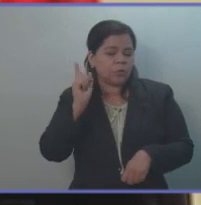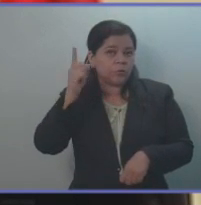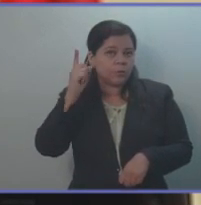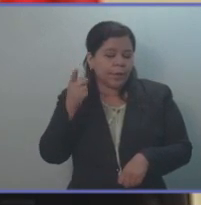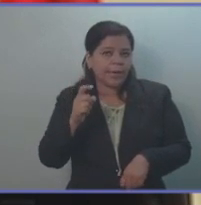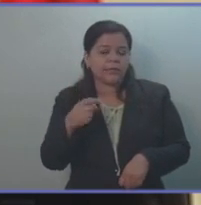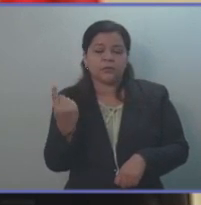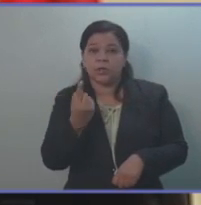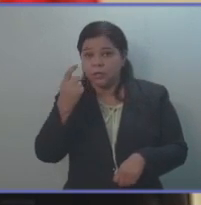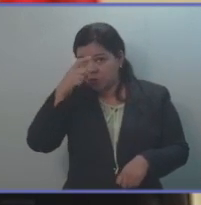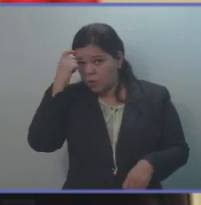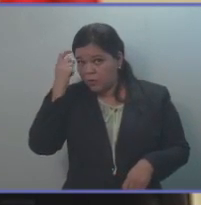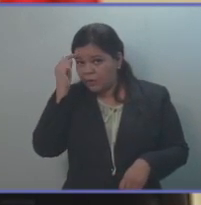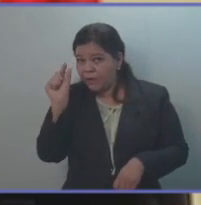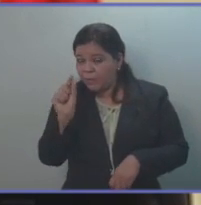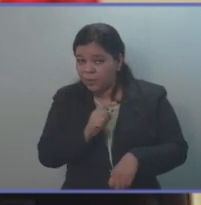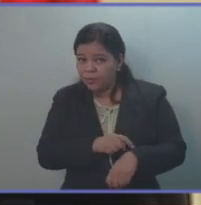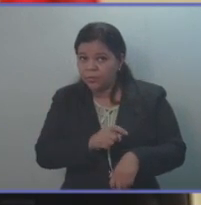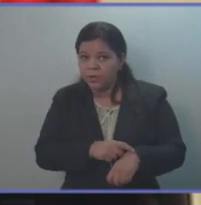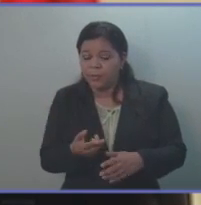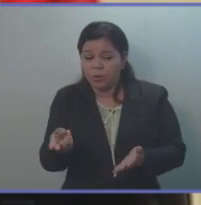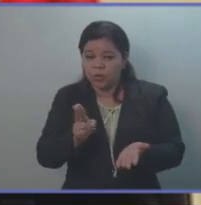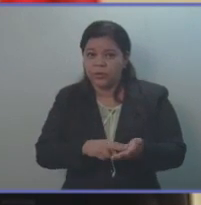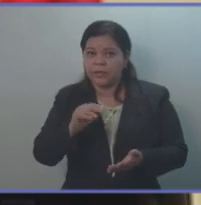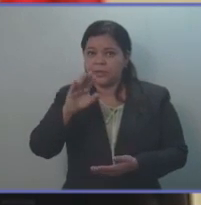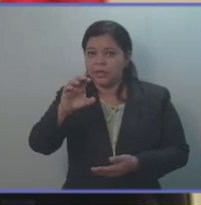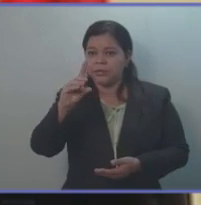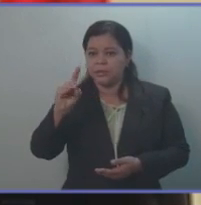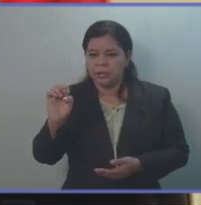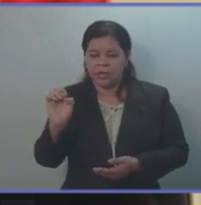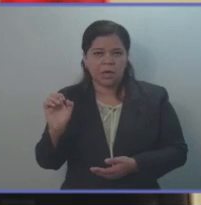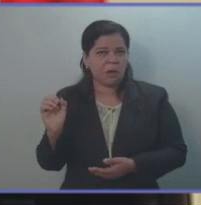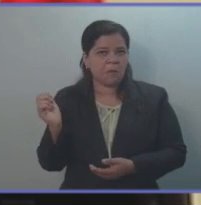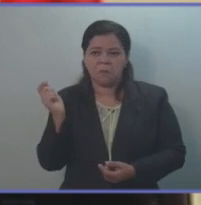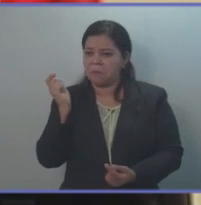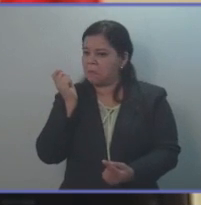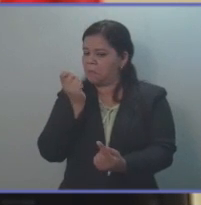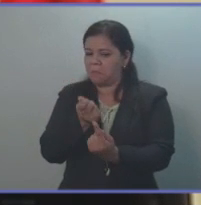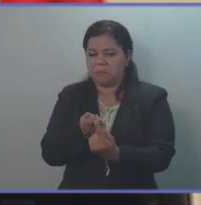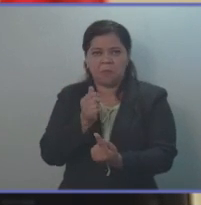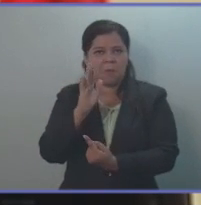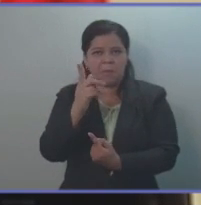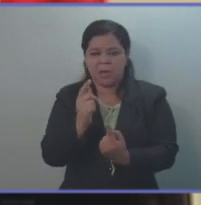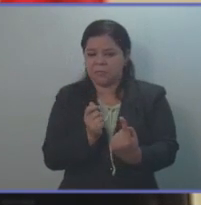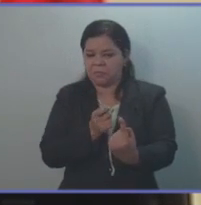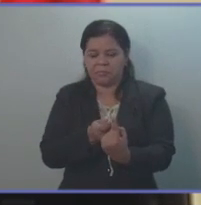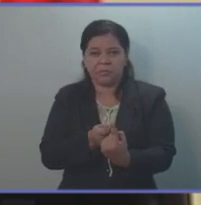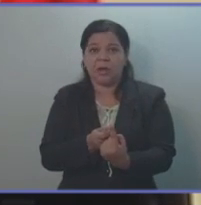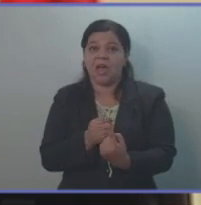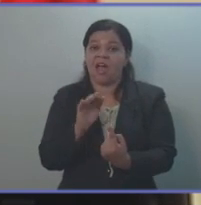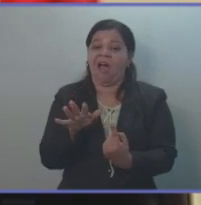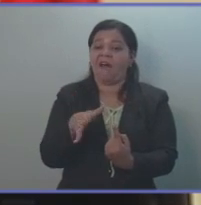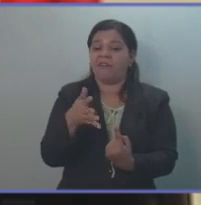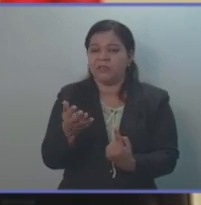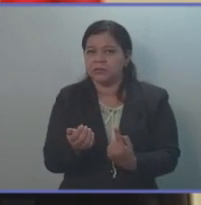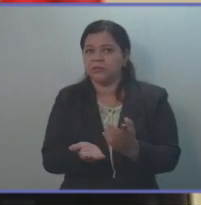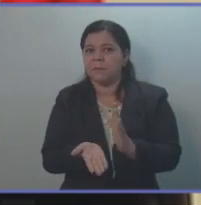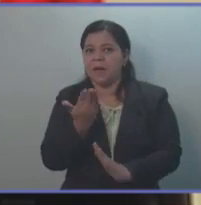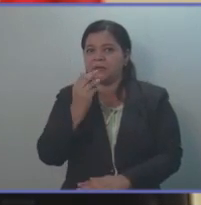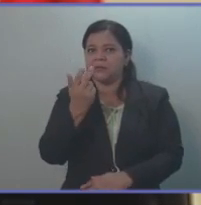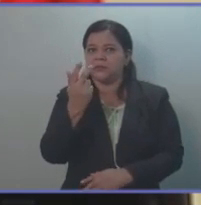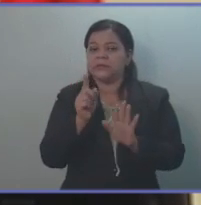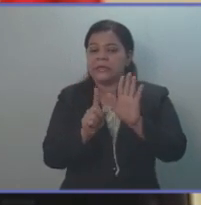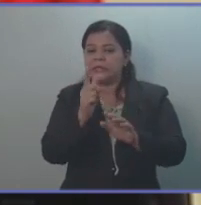consejos directivos escolares CDE no reciben oportunamente su salario, llegando a tener retraso de más de